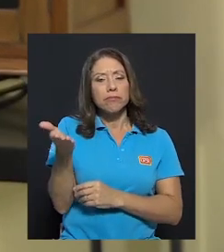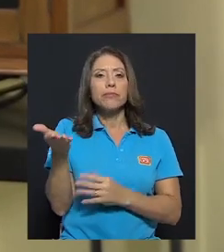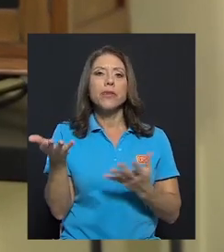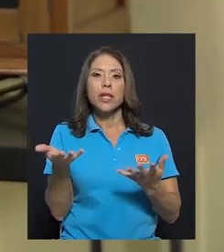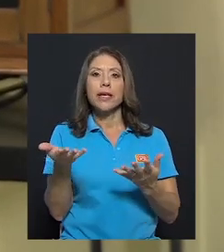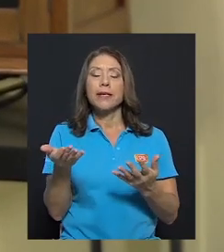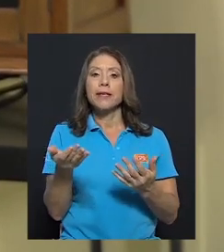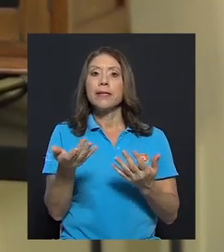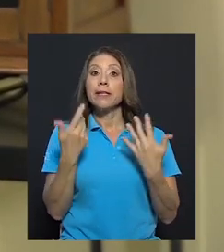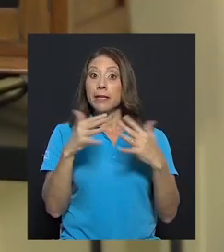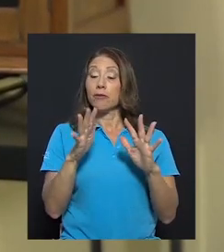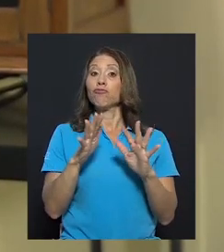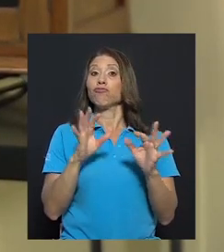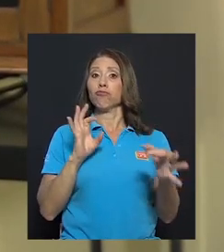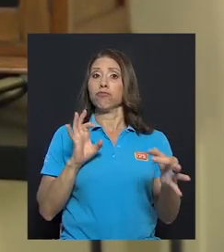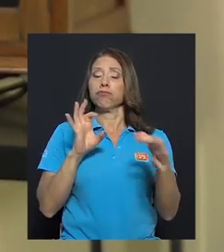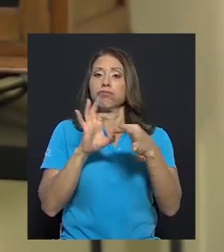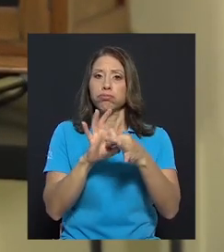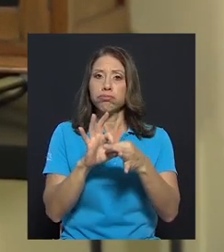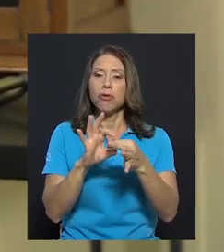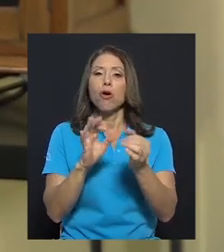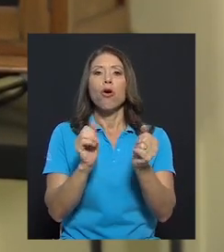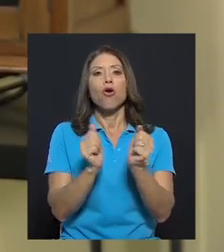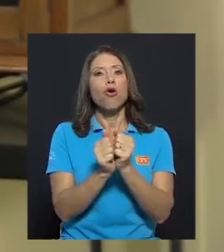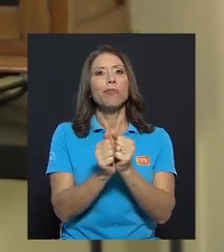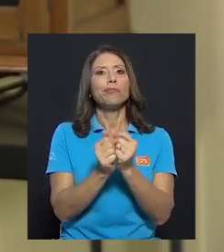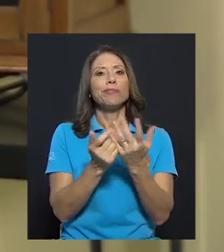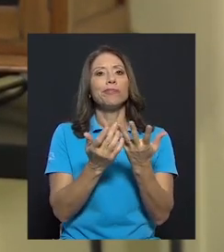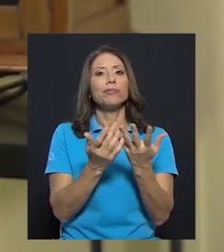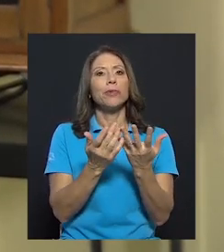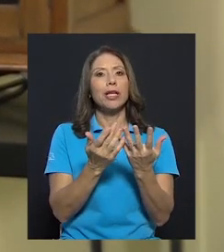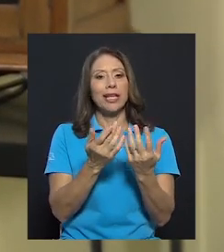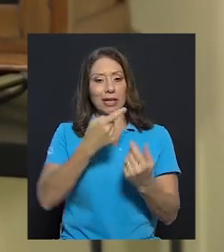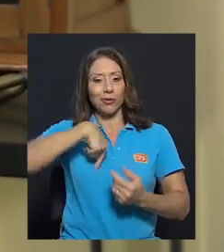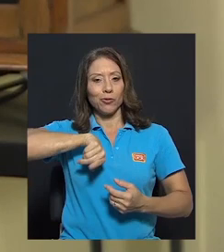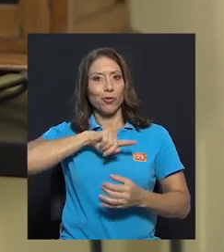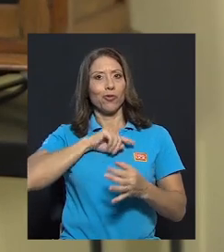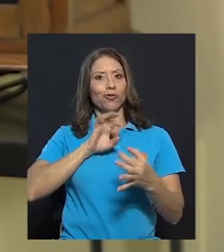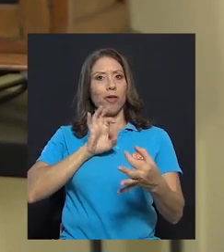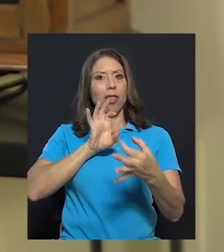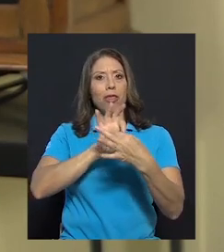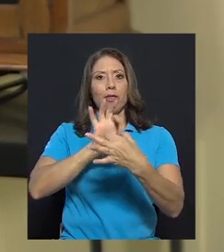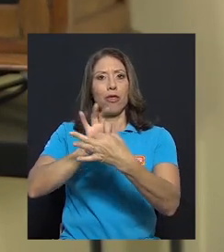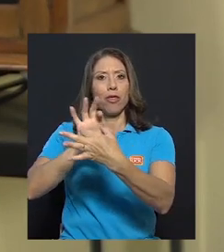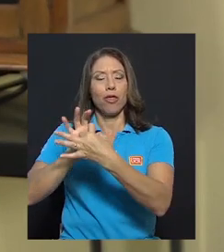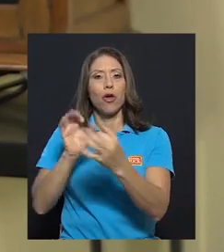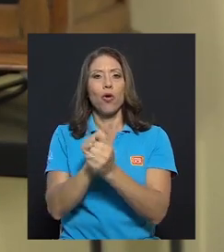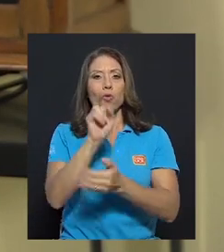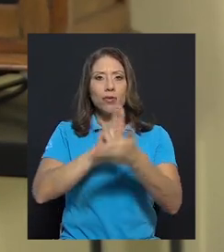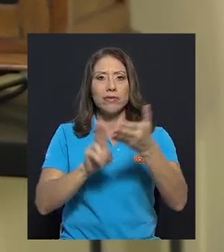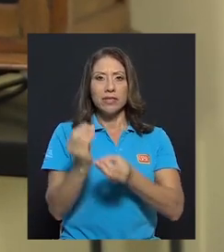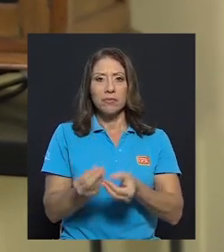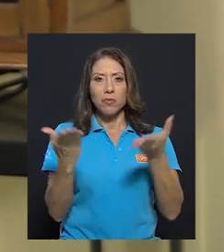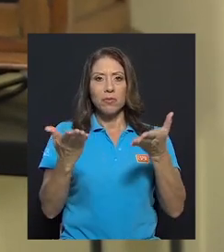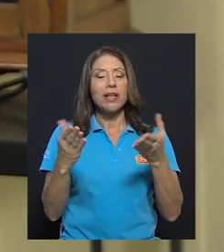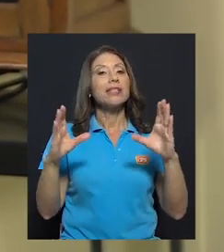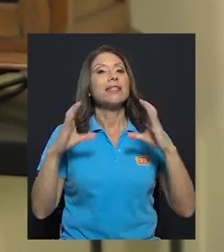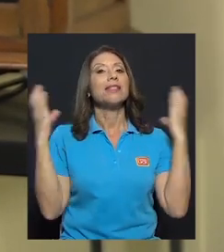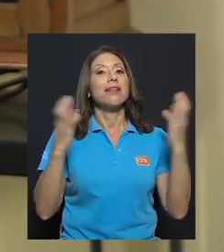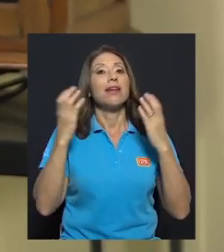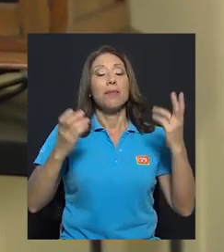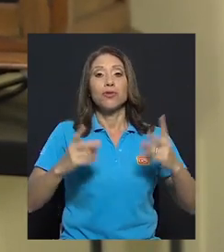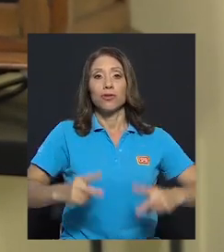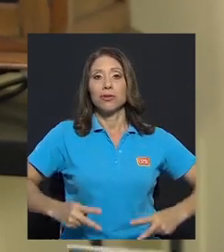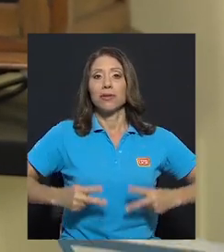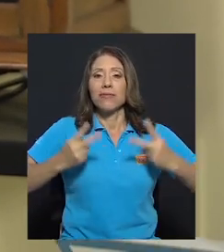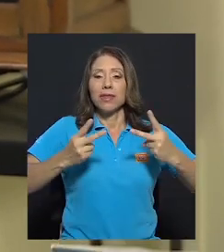ustedes y a propósito de nuestra unión con el resto de universidades públicas donde celebramos